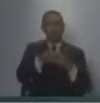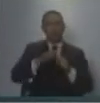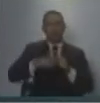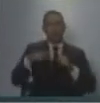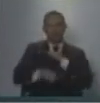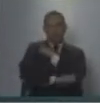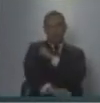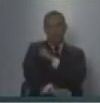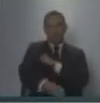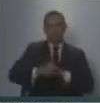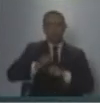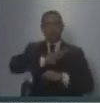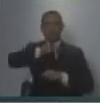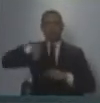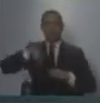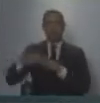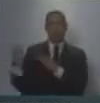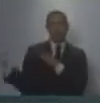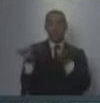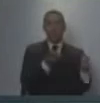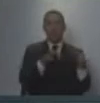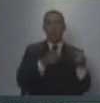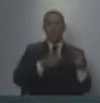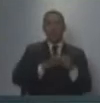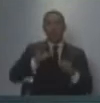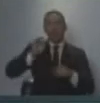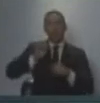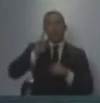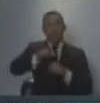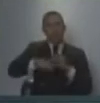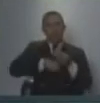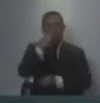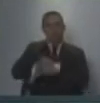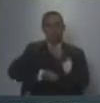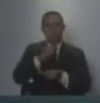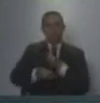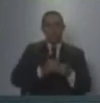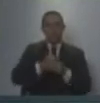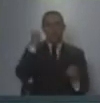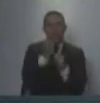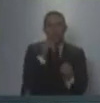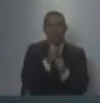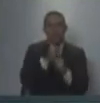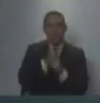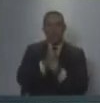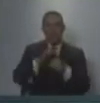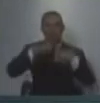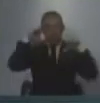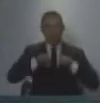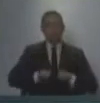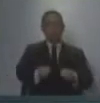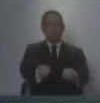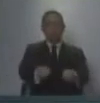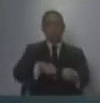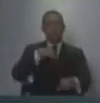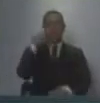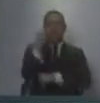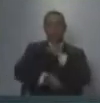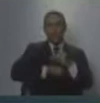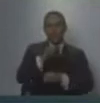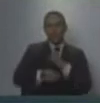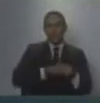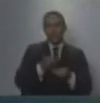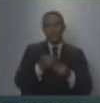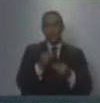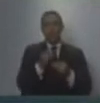desde que fuimos invitados a conformar el dispositivo bicentenario de seguridad y vice, lo hicimos sin titubear. Dejamos a un